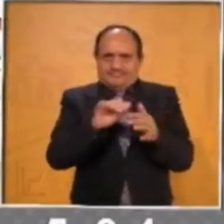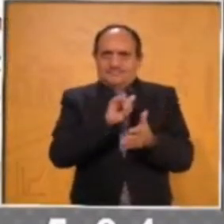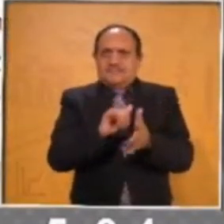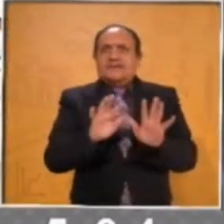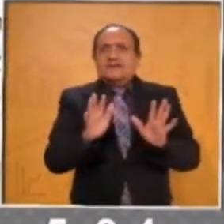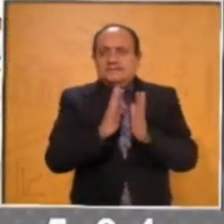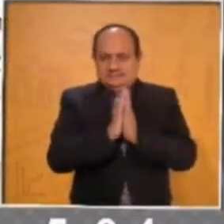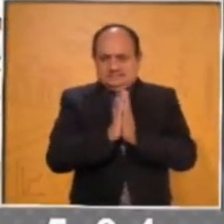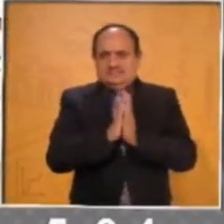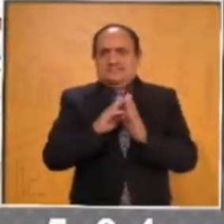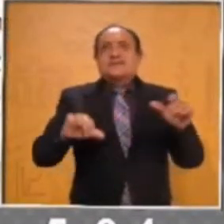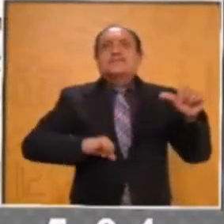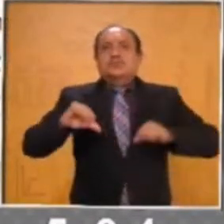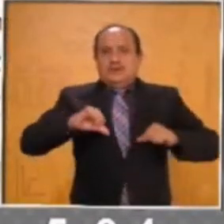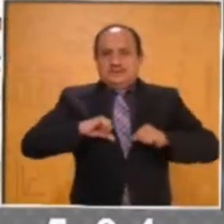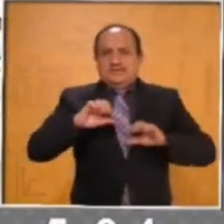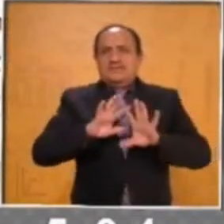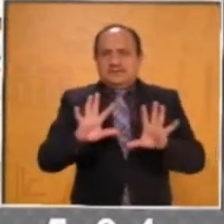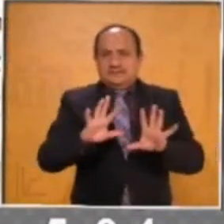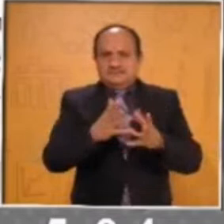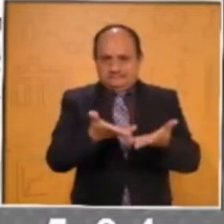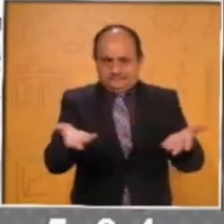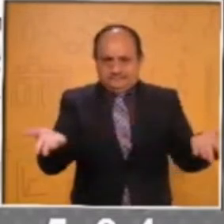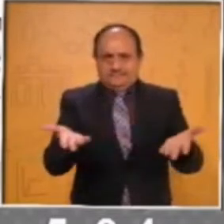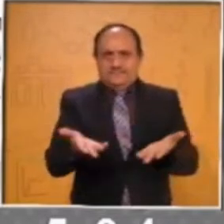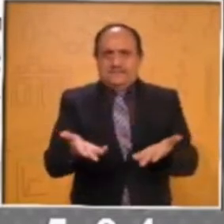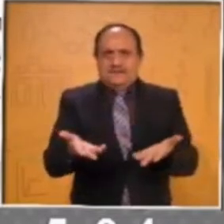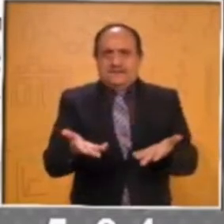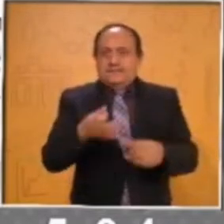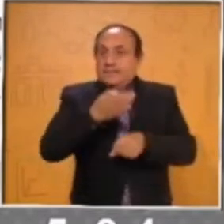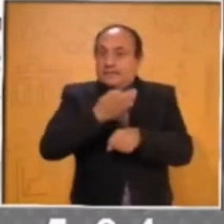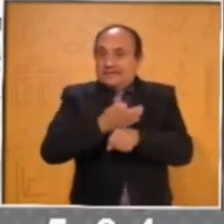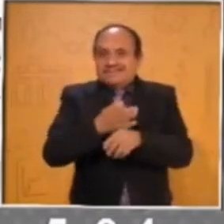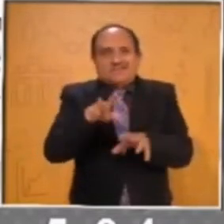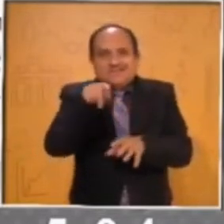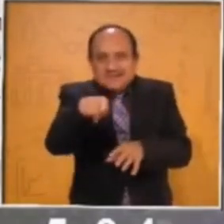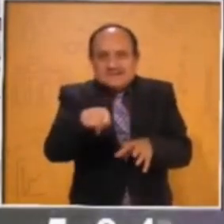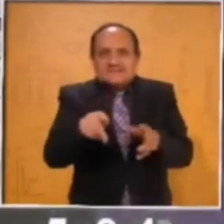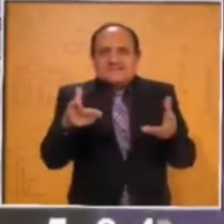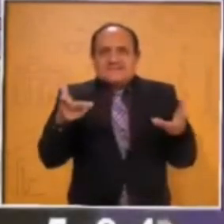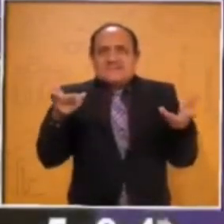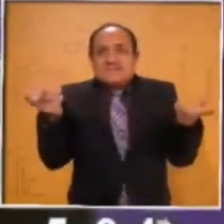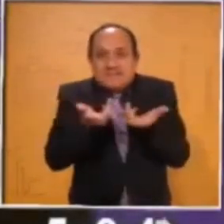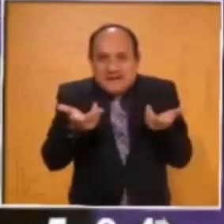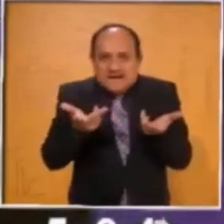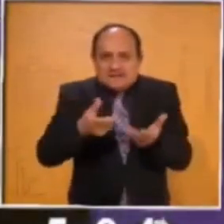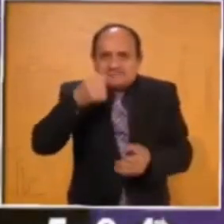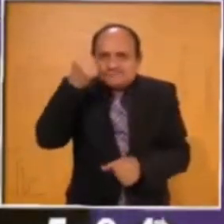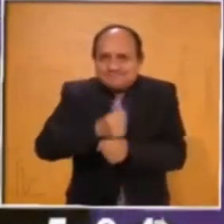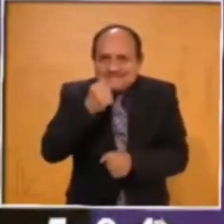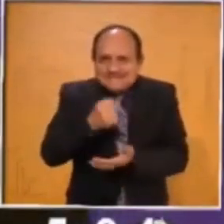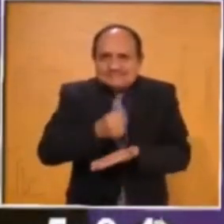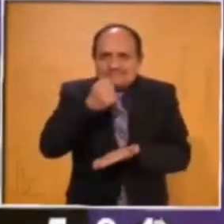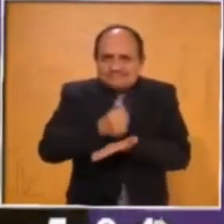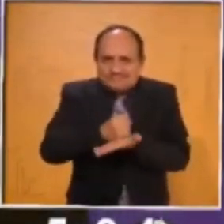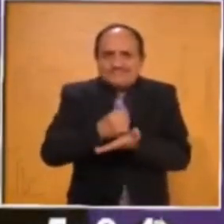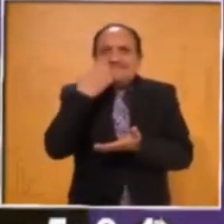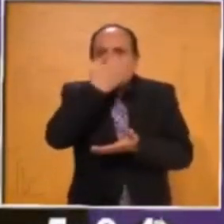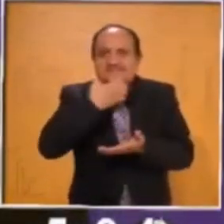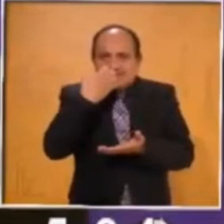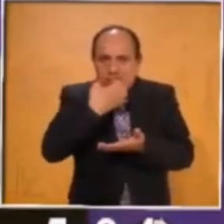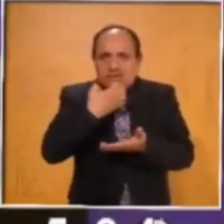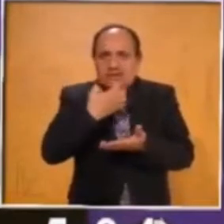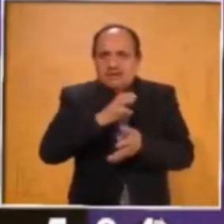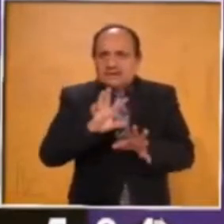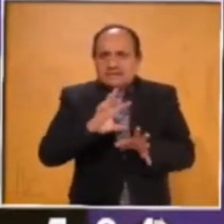una dinámica, pero no lo hagan porque se los pedimos como escuela o como se los pedimos